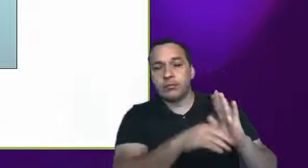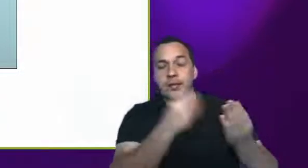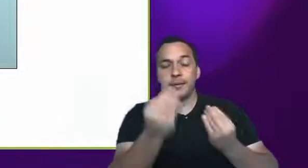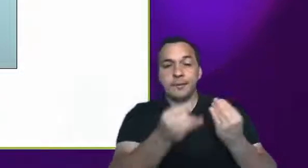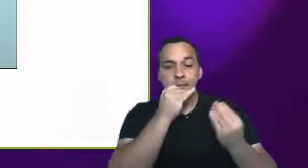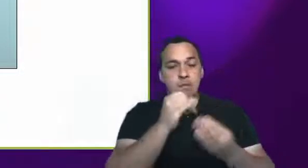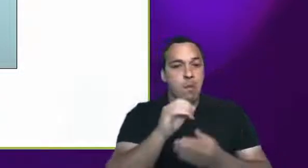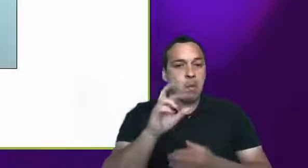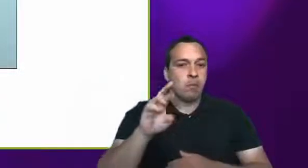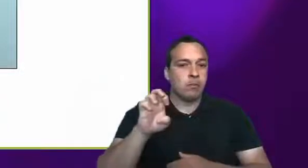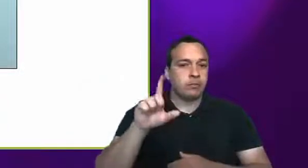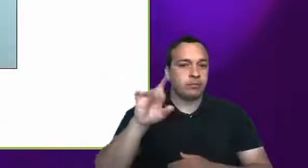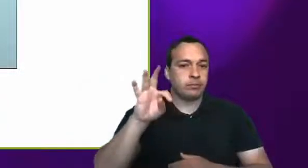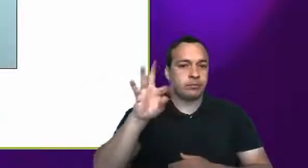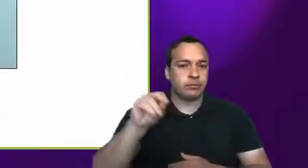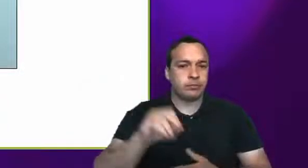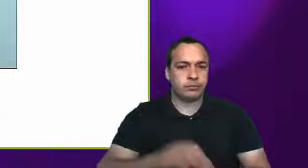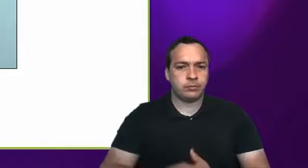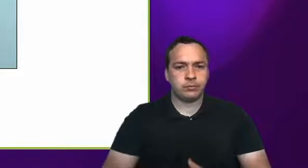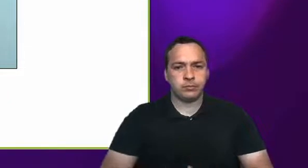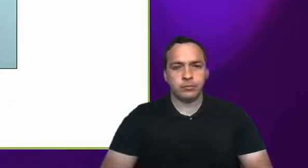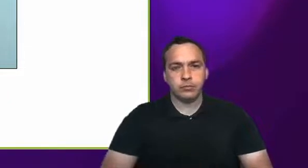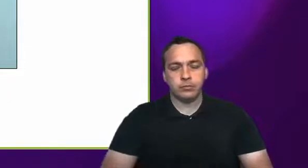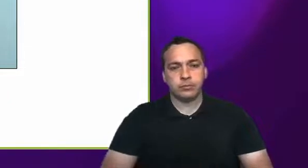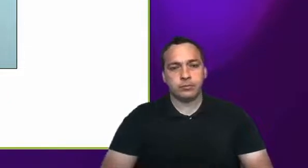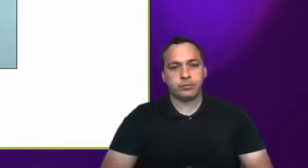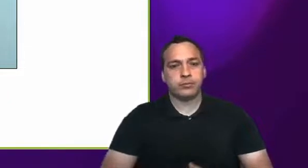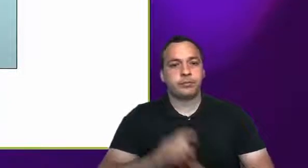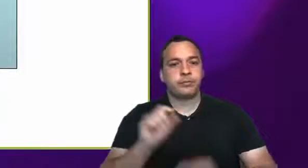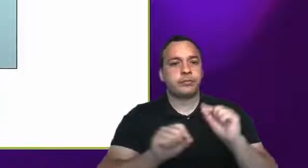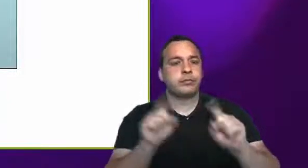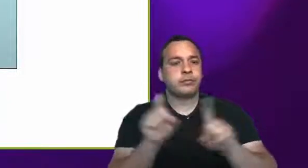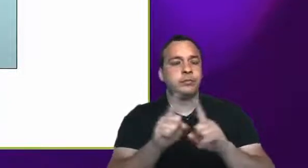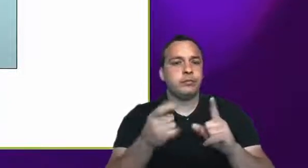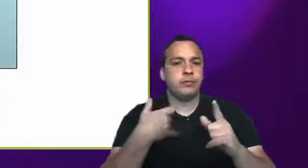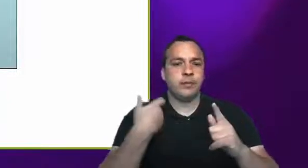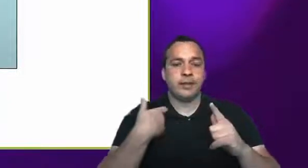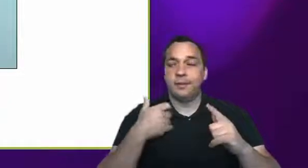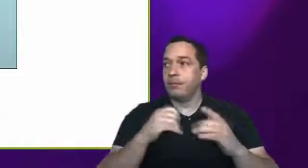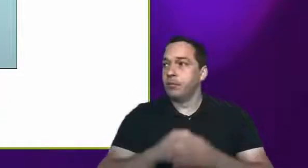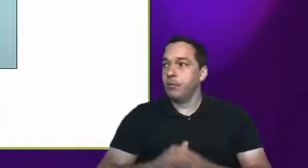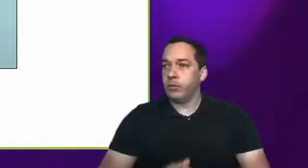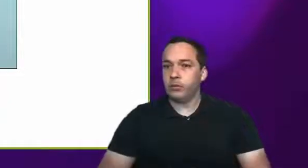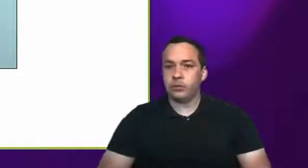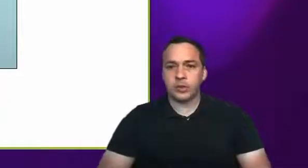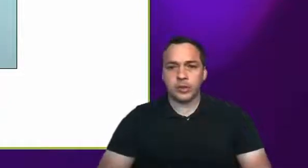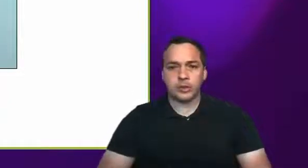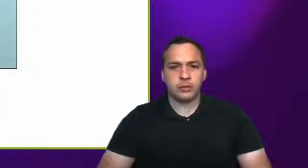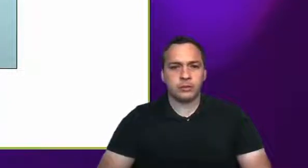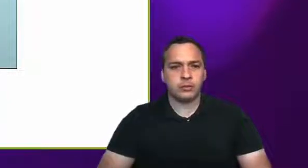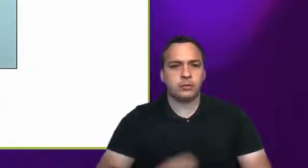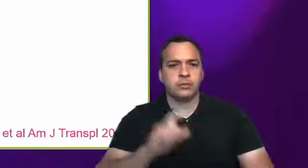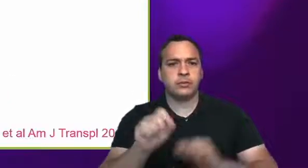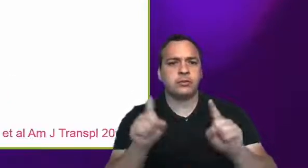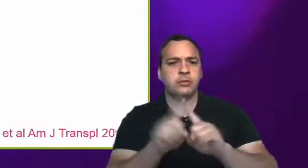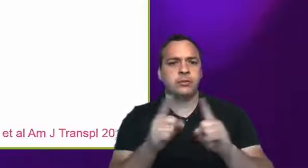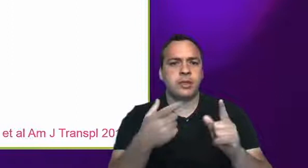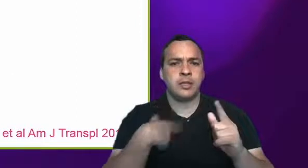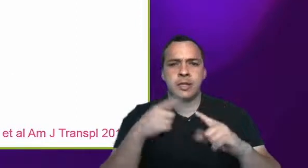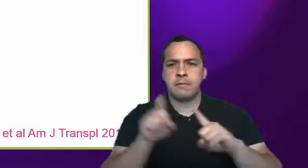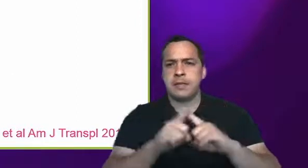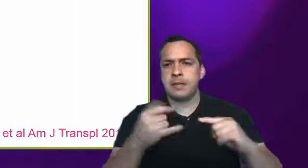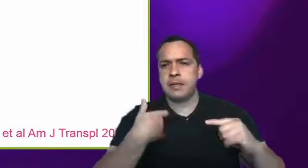no absoluto, digamos, ofrecemos esta posibilidad a pacientes con una edad inferior a 65